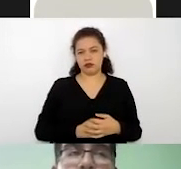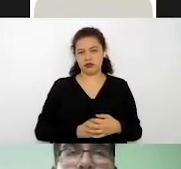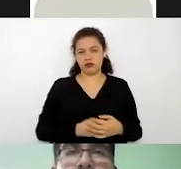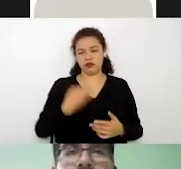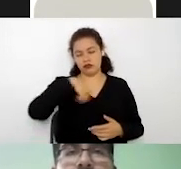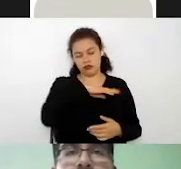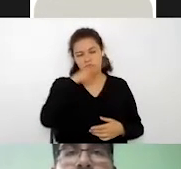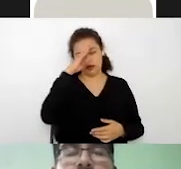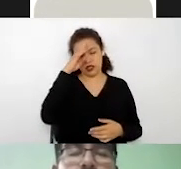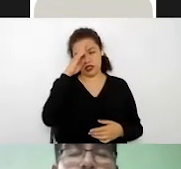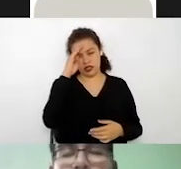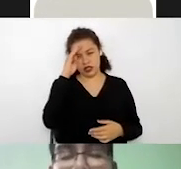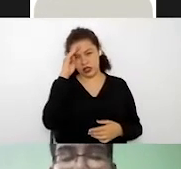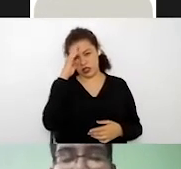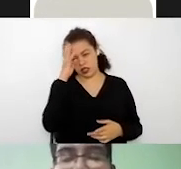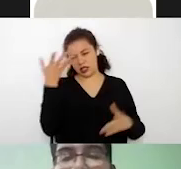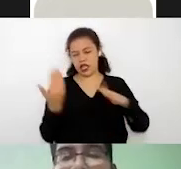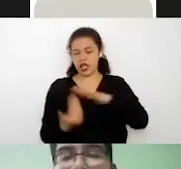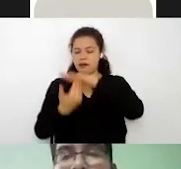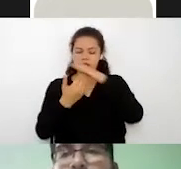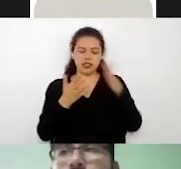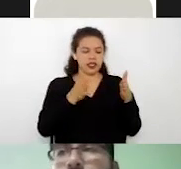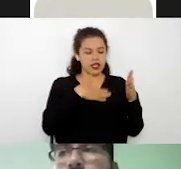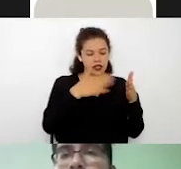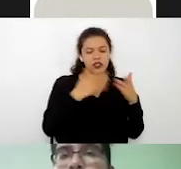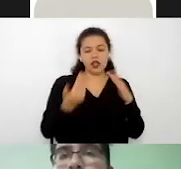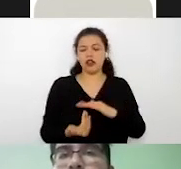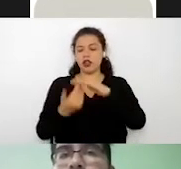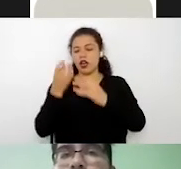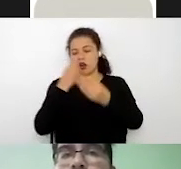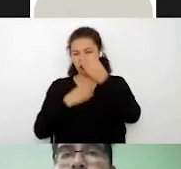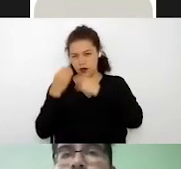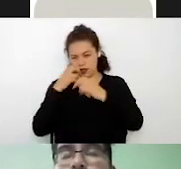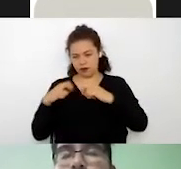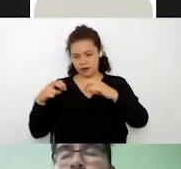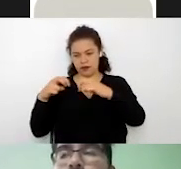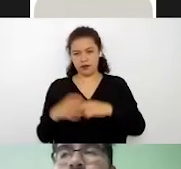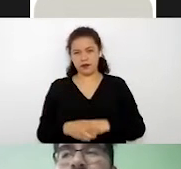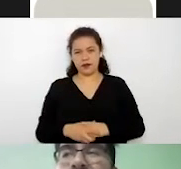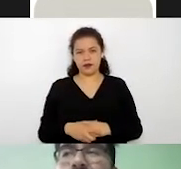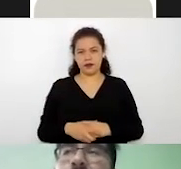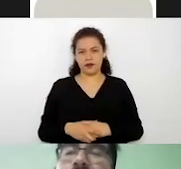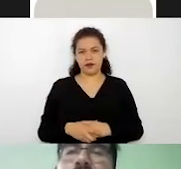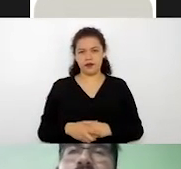en la mesa de la cocina o en la mesa del comedor, y yo digo, bueno,